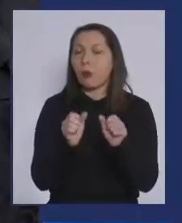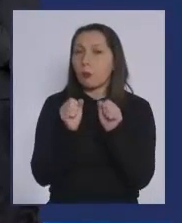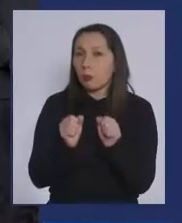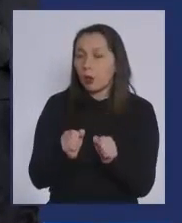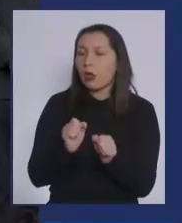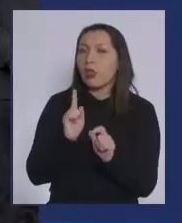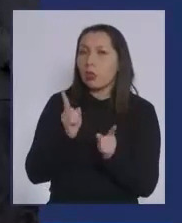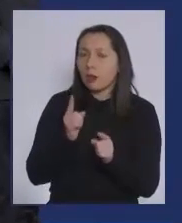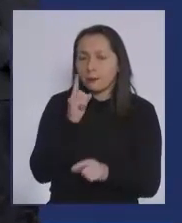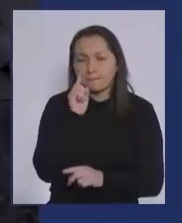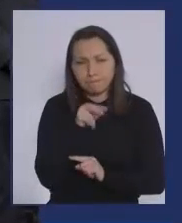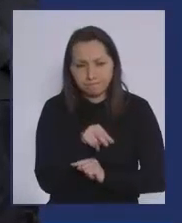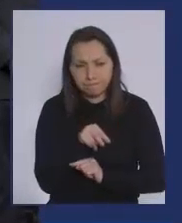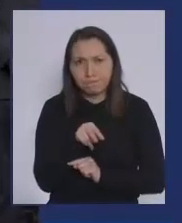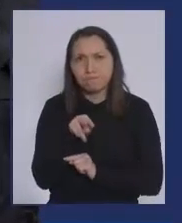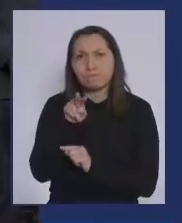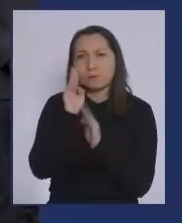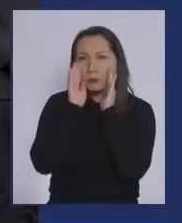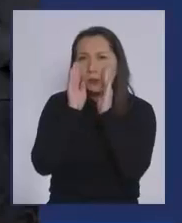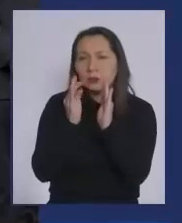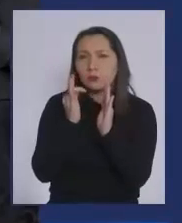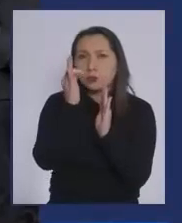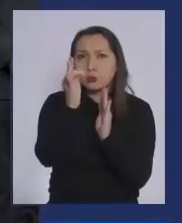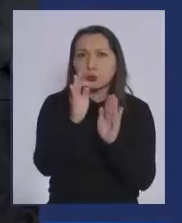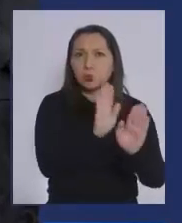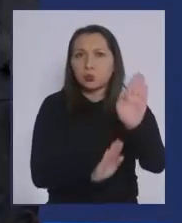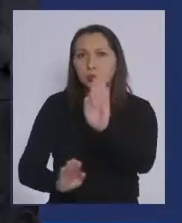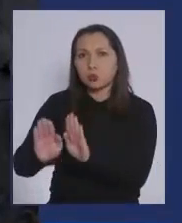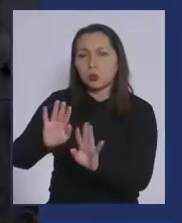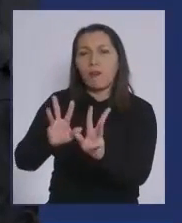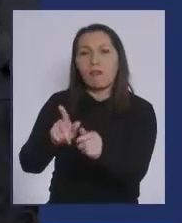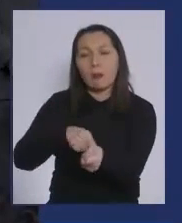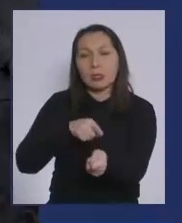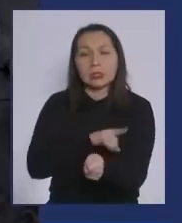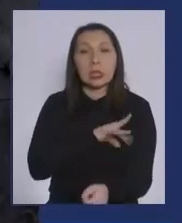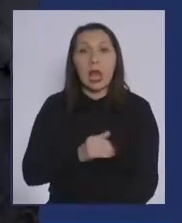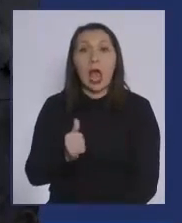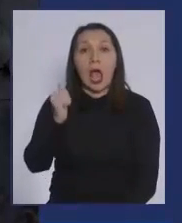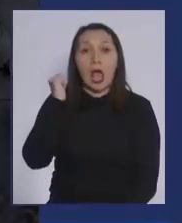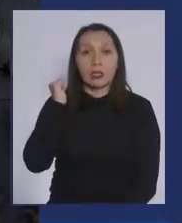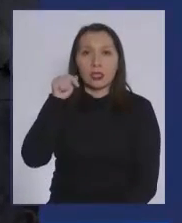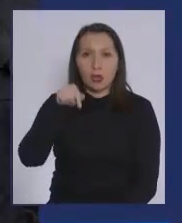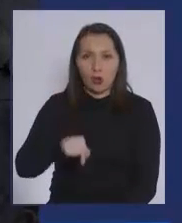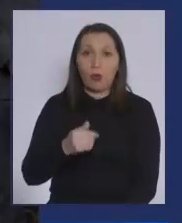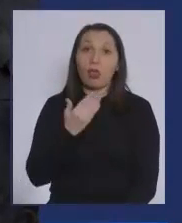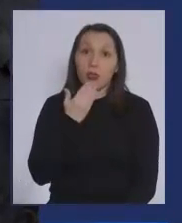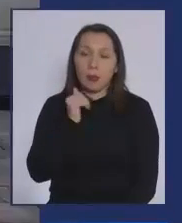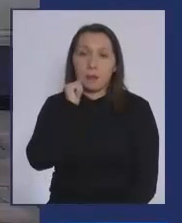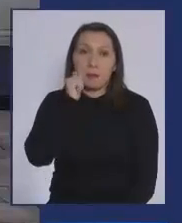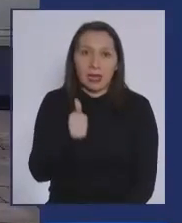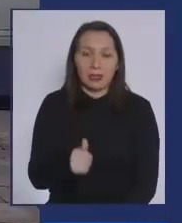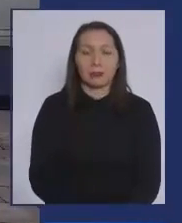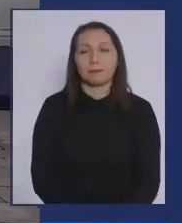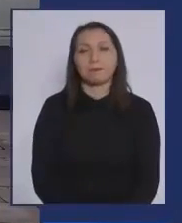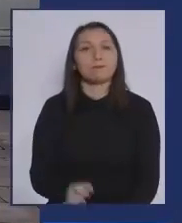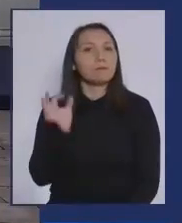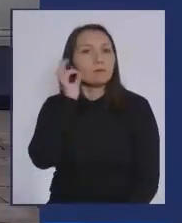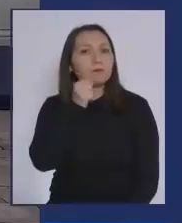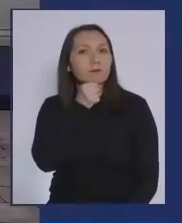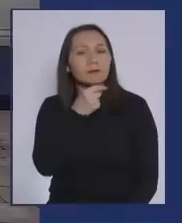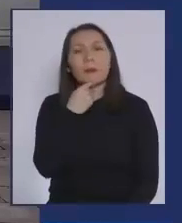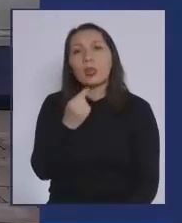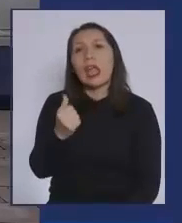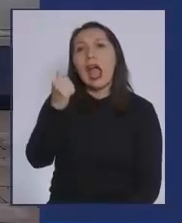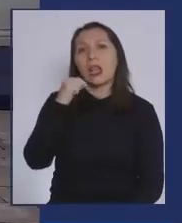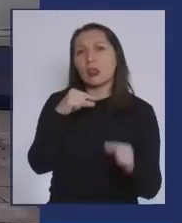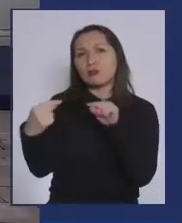de levantar la vista y proteger a las familias chilenas ayer hoy y también mañana presidente ayer se